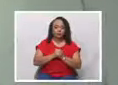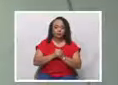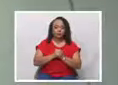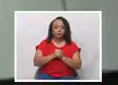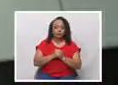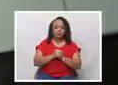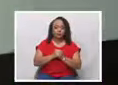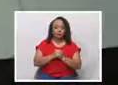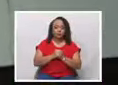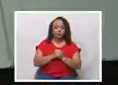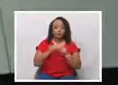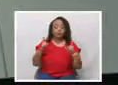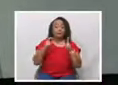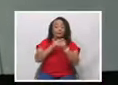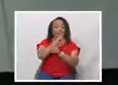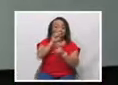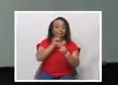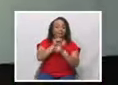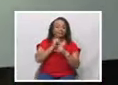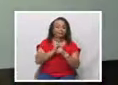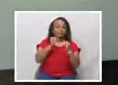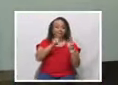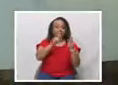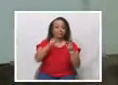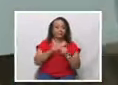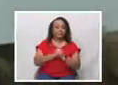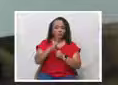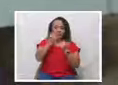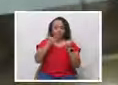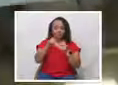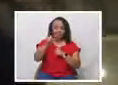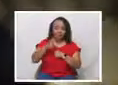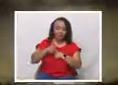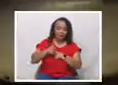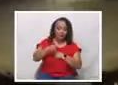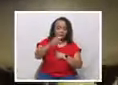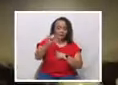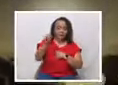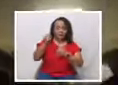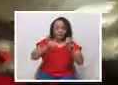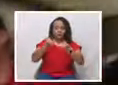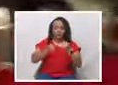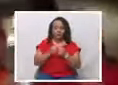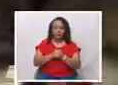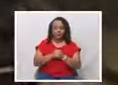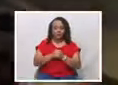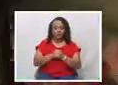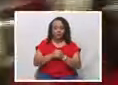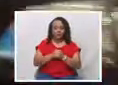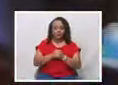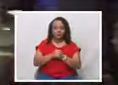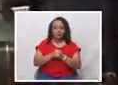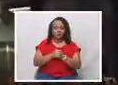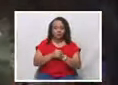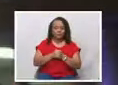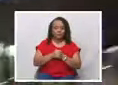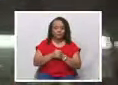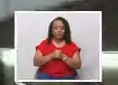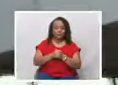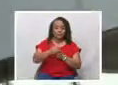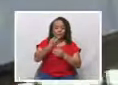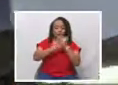Está complicada la situación, la cantidad de gente, y ahora sí se empieza a movilizar el vehículo que lleva a ese